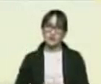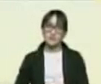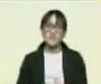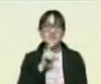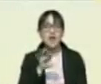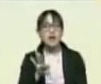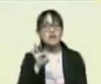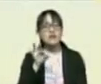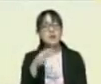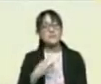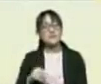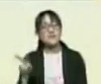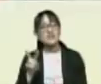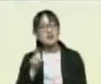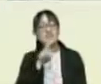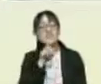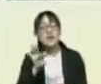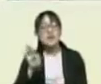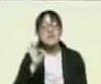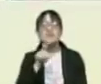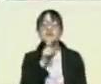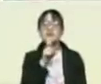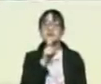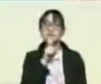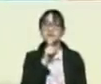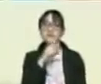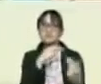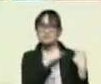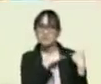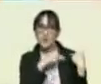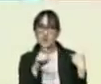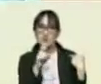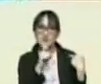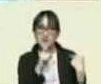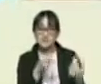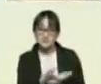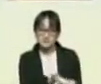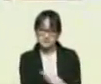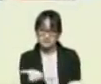¿Quién elige el presidente de la República en Venezuela?